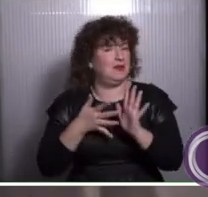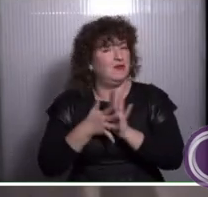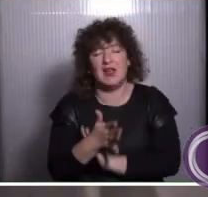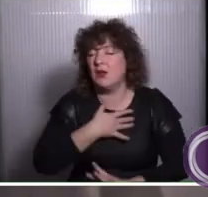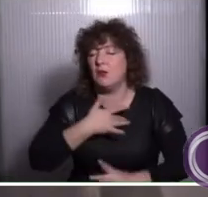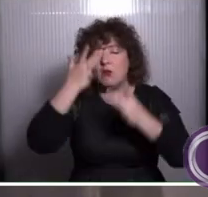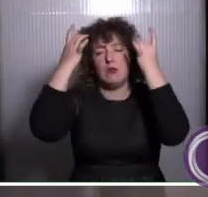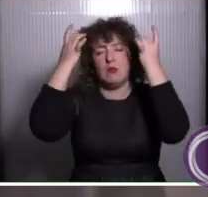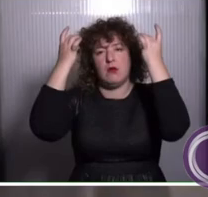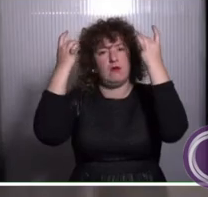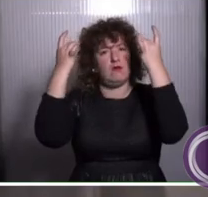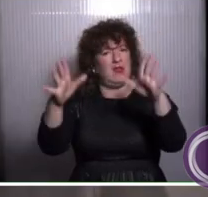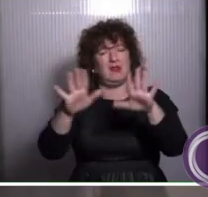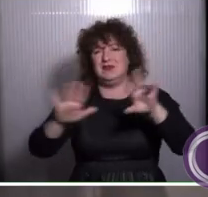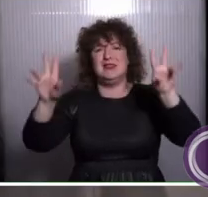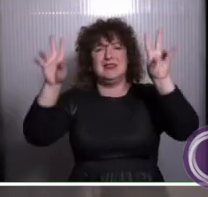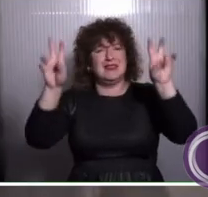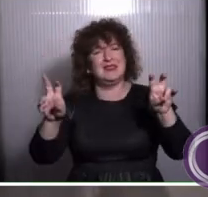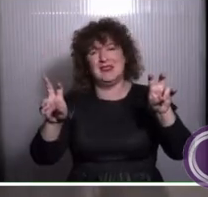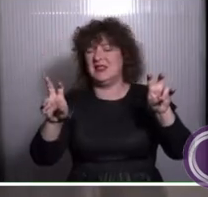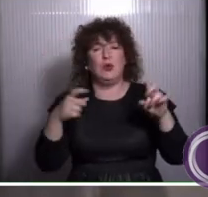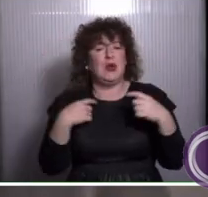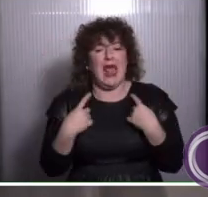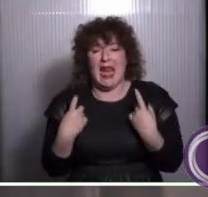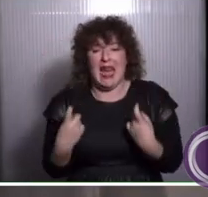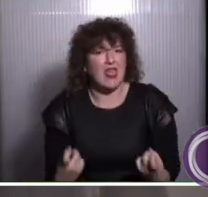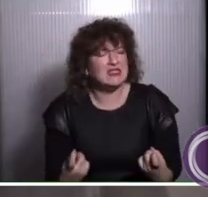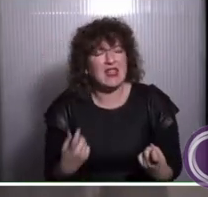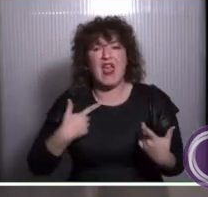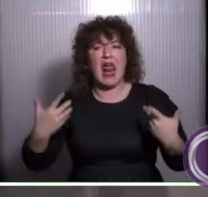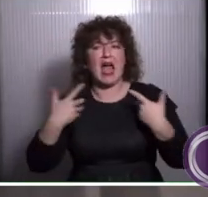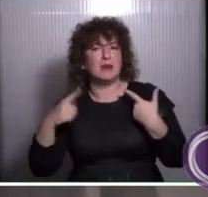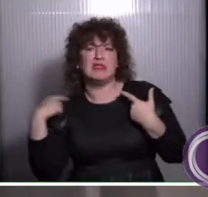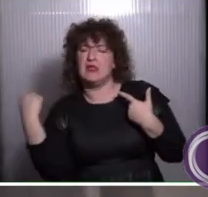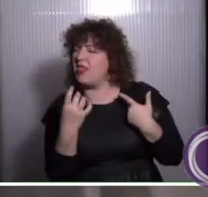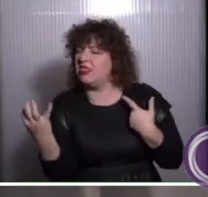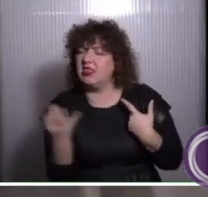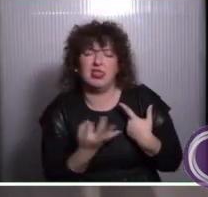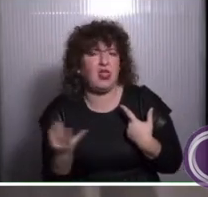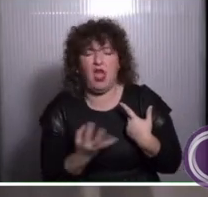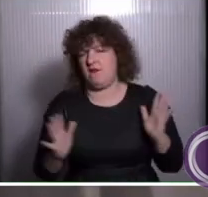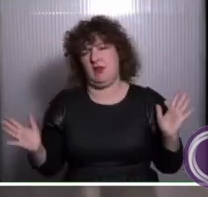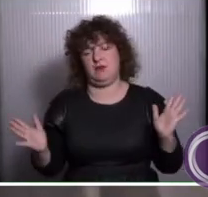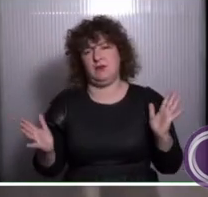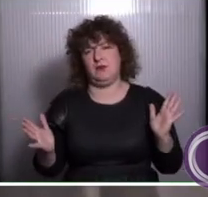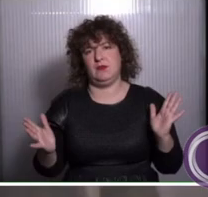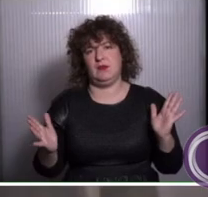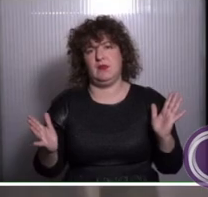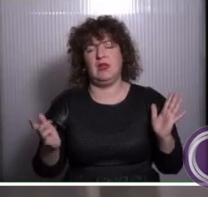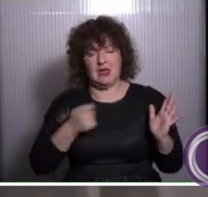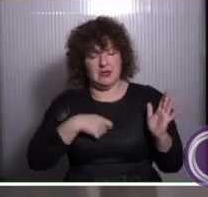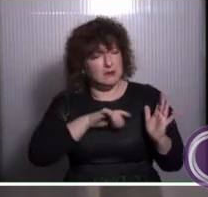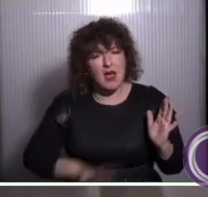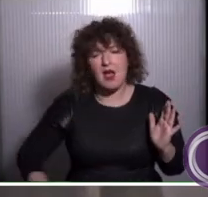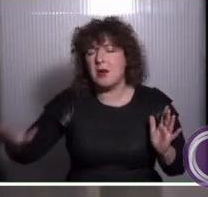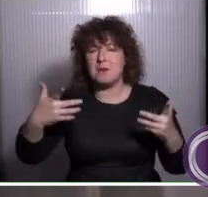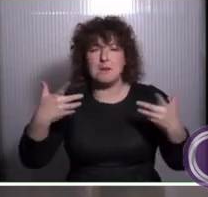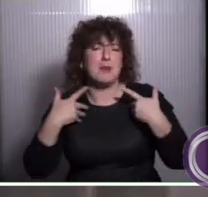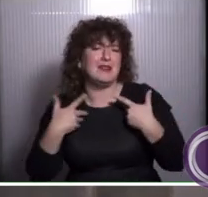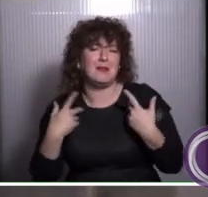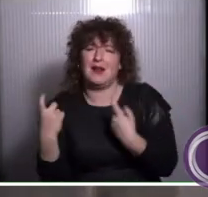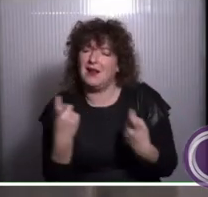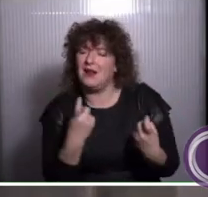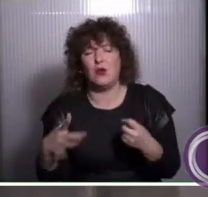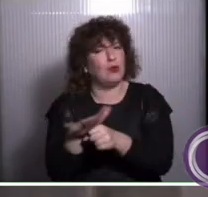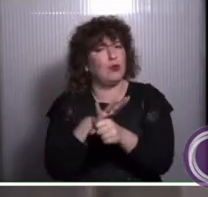por todas cerrar una necesidad que tienen las víctimas de nuestro país. Y además no es verdad que